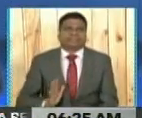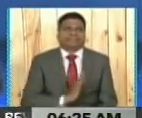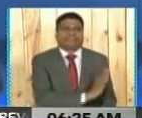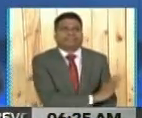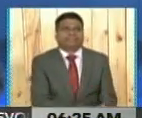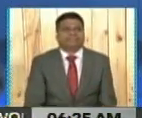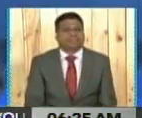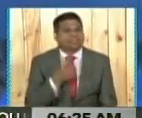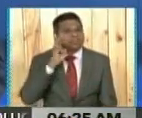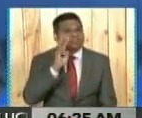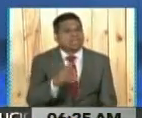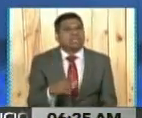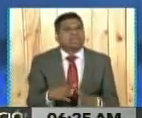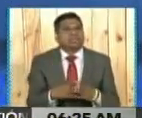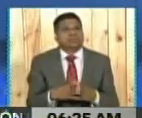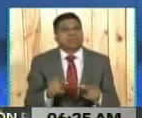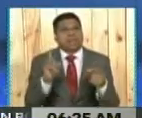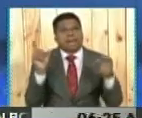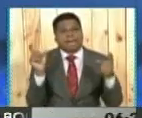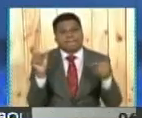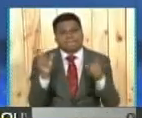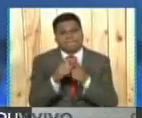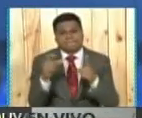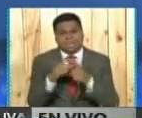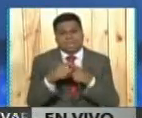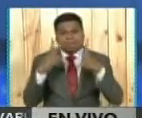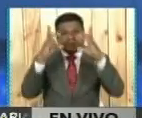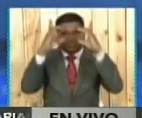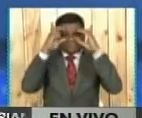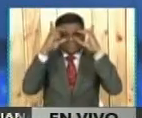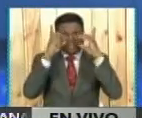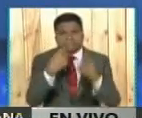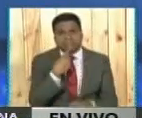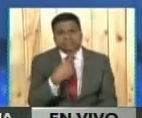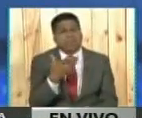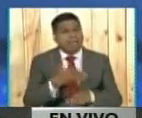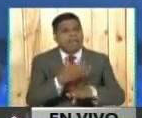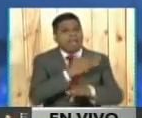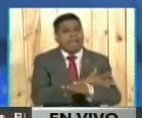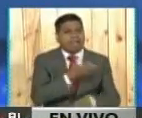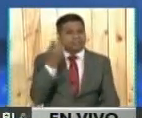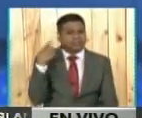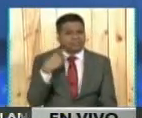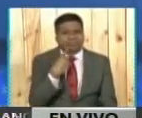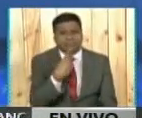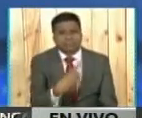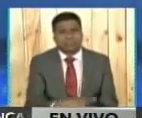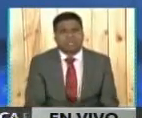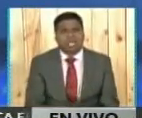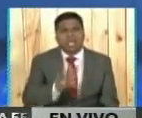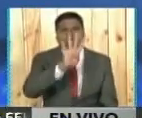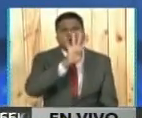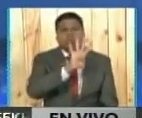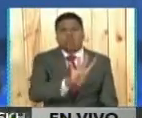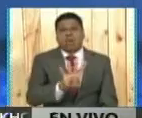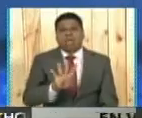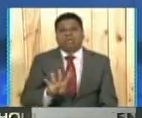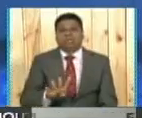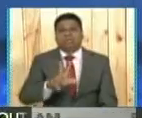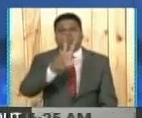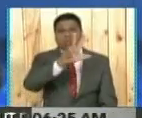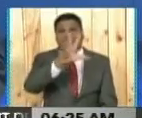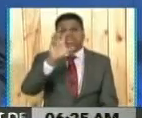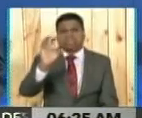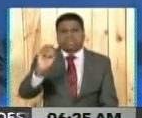Bien, ahí teníamos entonces las palabras de la canciller Delcy Rodríguez, muy temprano, 4:30 de la mañana, hora